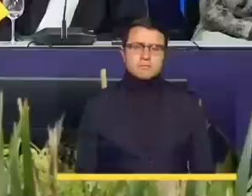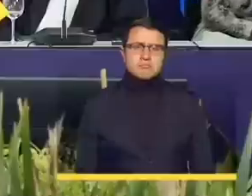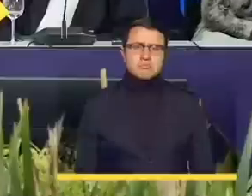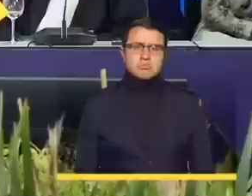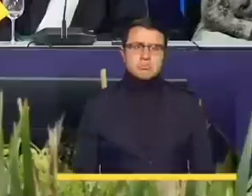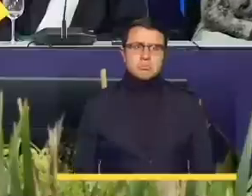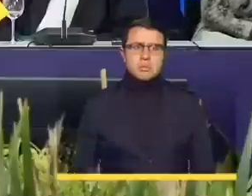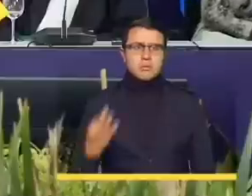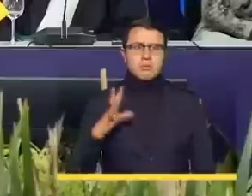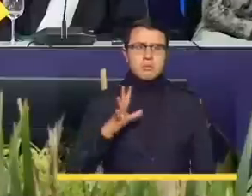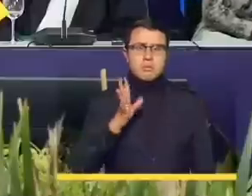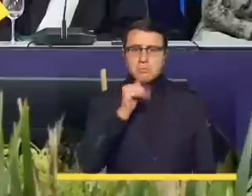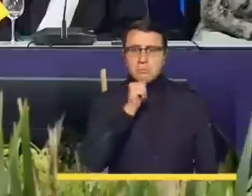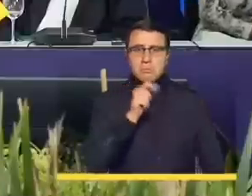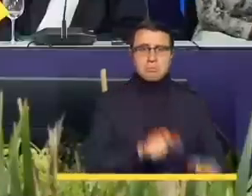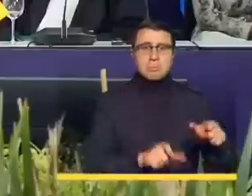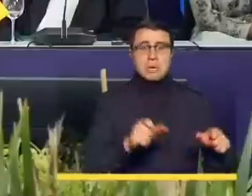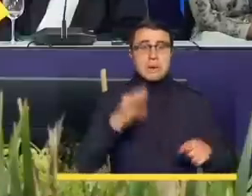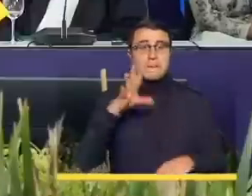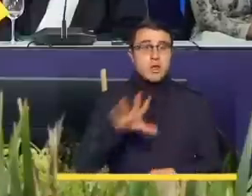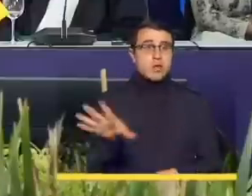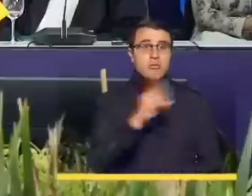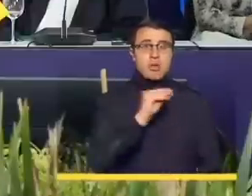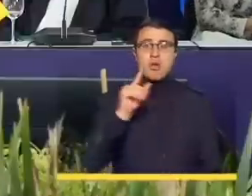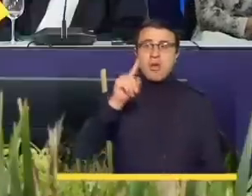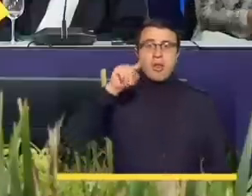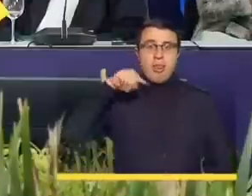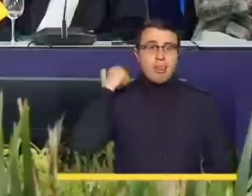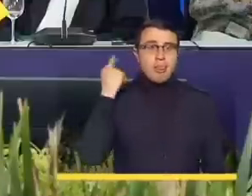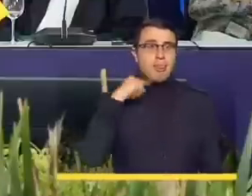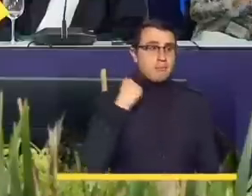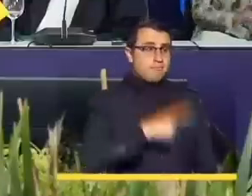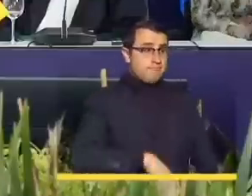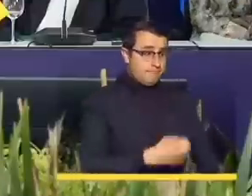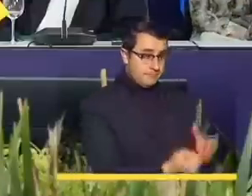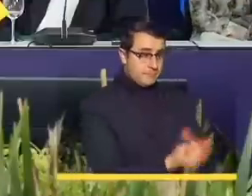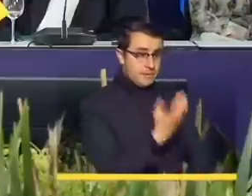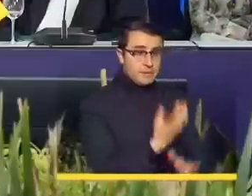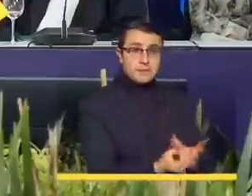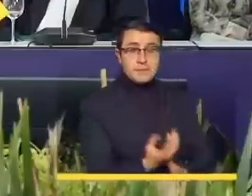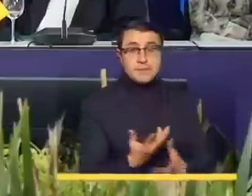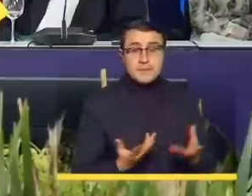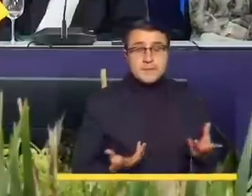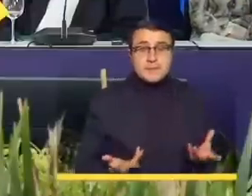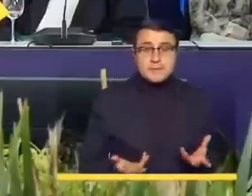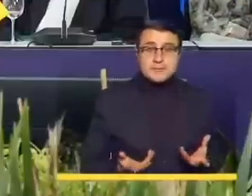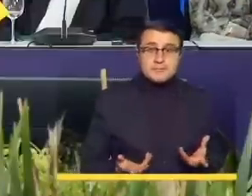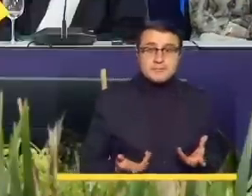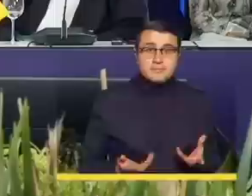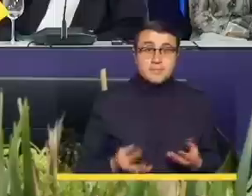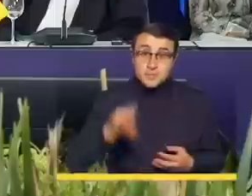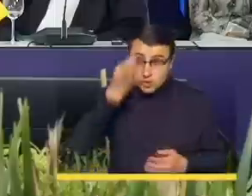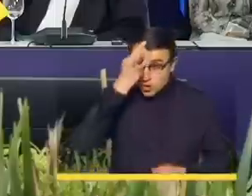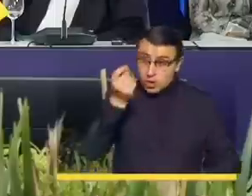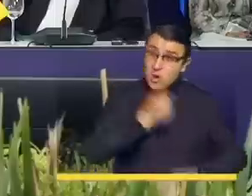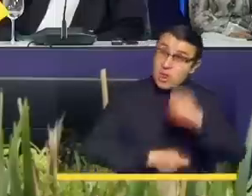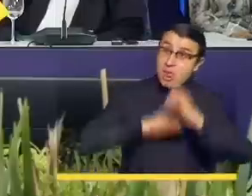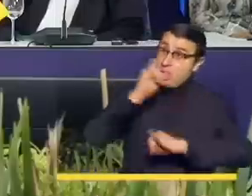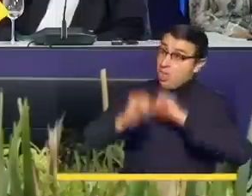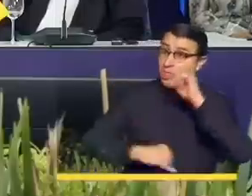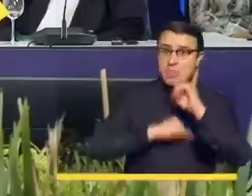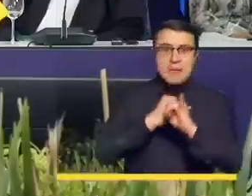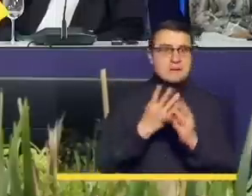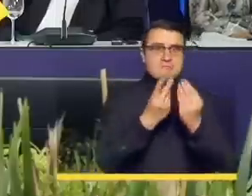Quizás nadie, incluso todos quebrarían del lado de la oferta. Se acaba el narcotráfico, amigos y